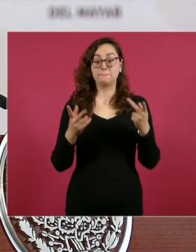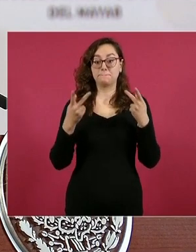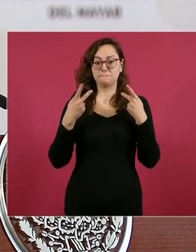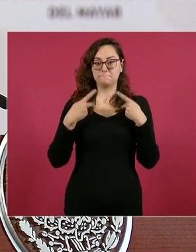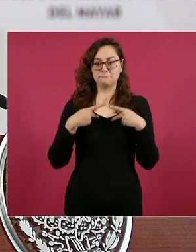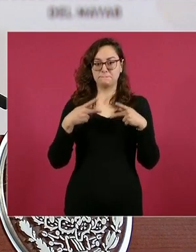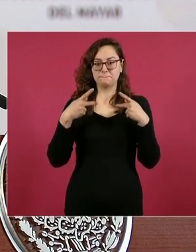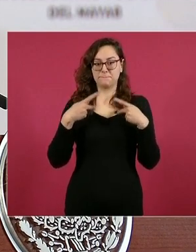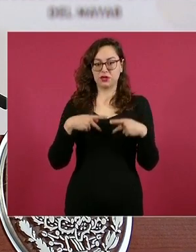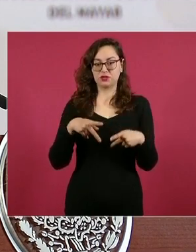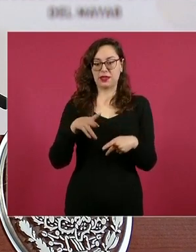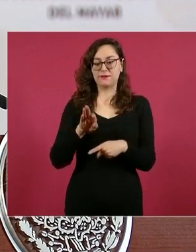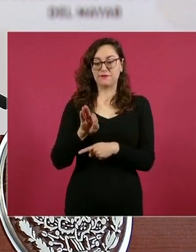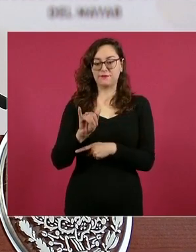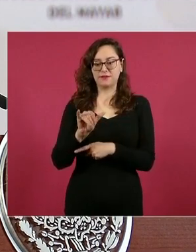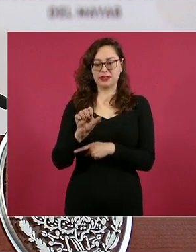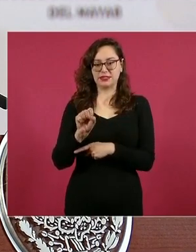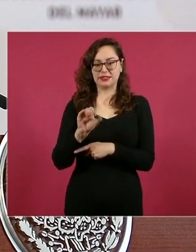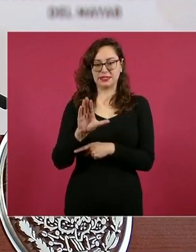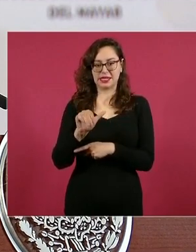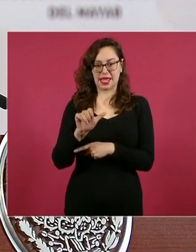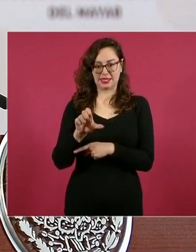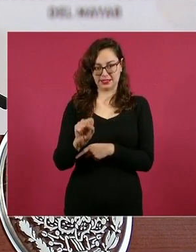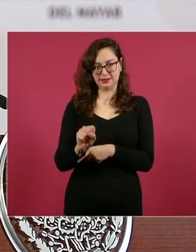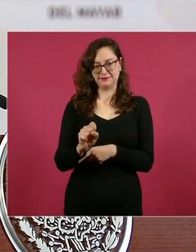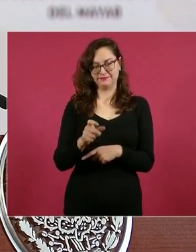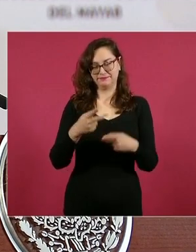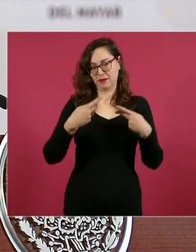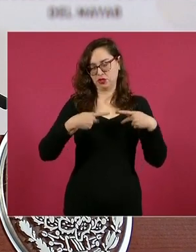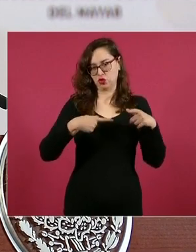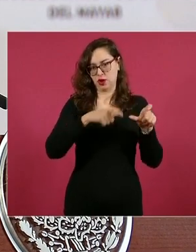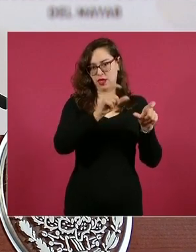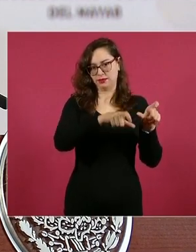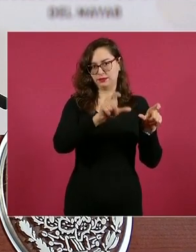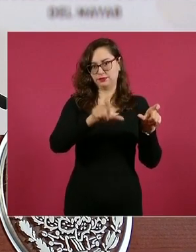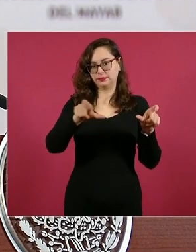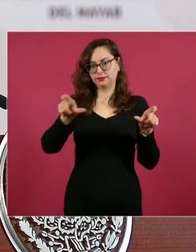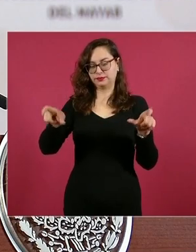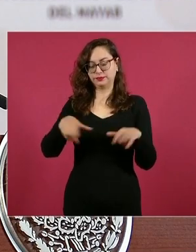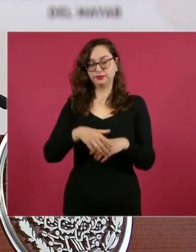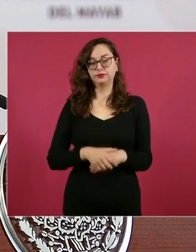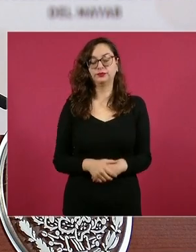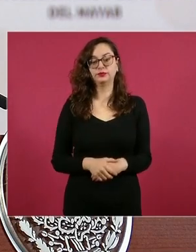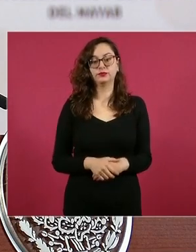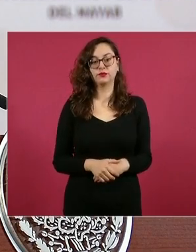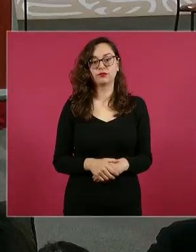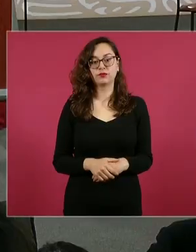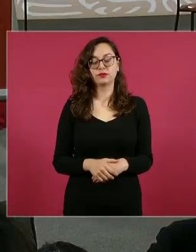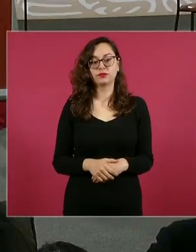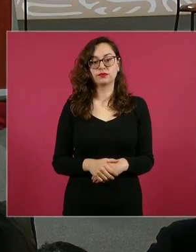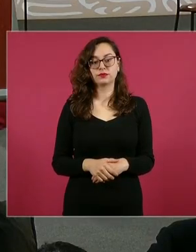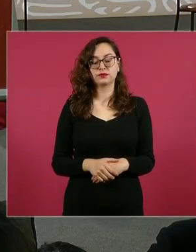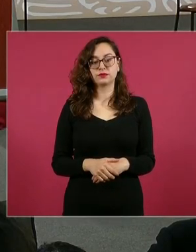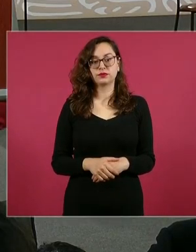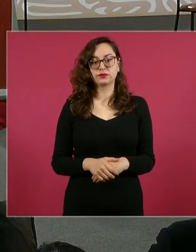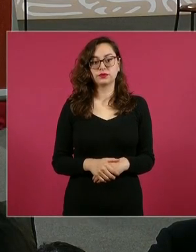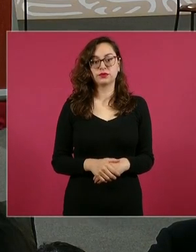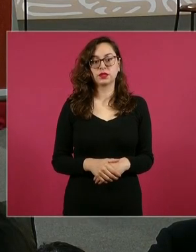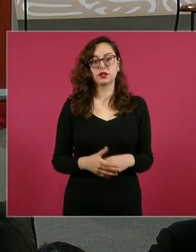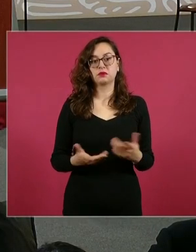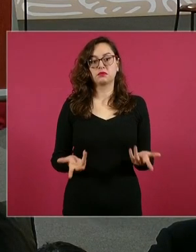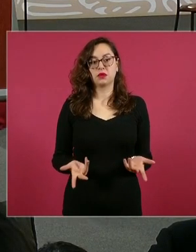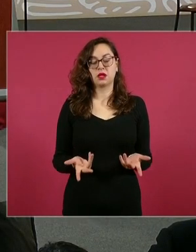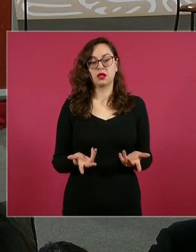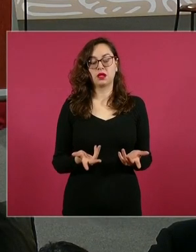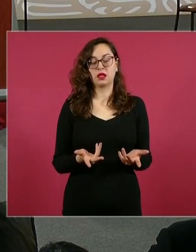físicas recibió mexicanos contra la corrupción de Claudio Javier González la ponte entre